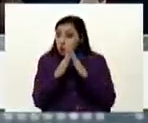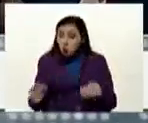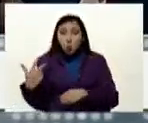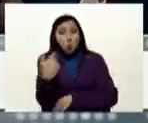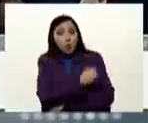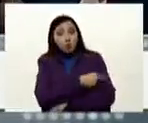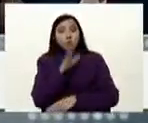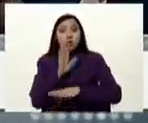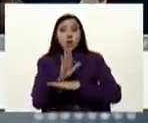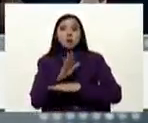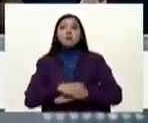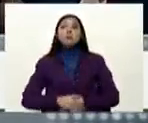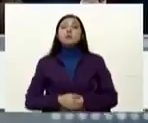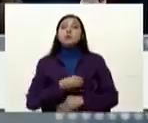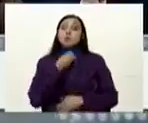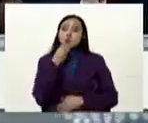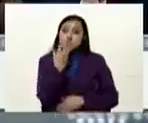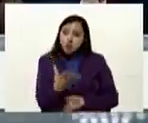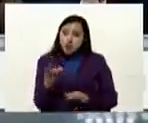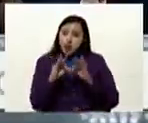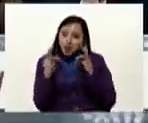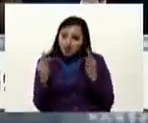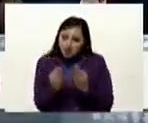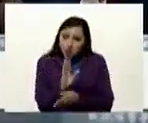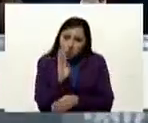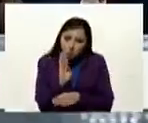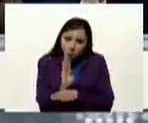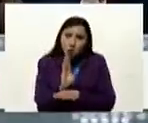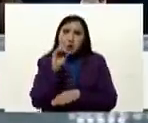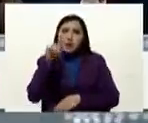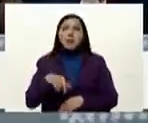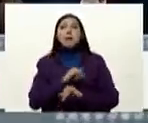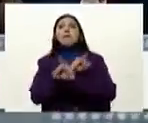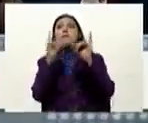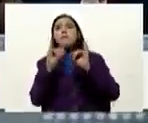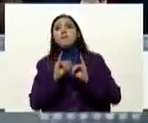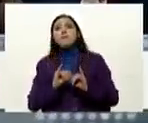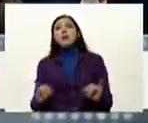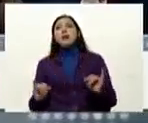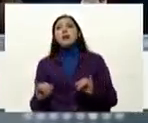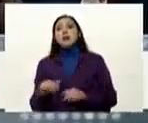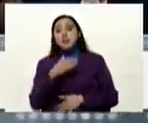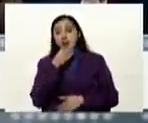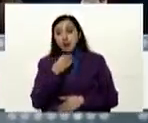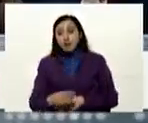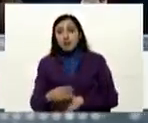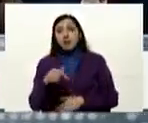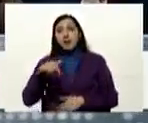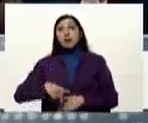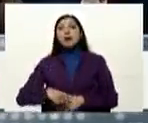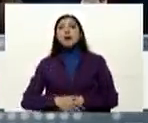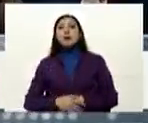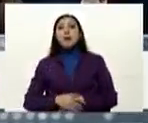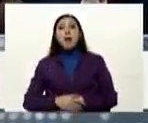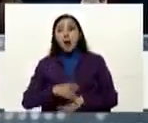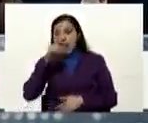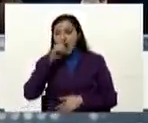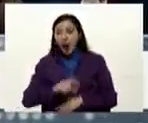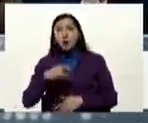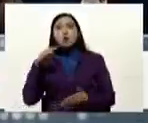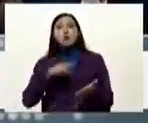todas por el bien de la familia y por la felicidad del remate del año 2021, el año de